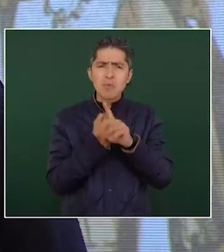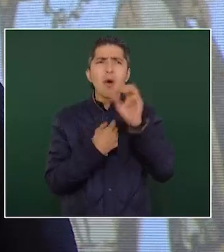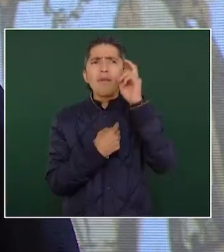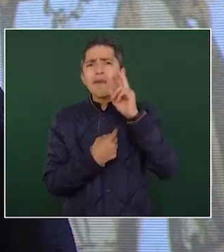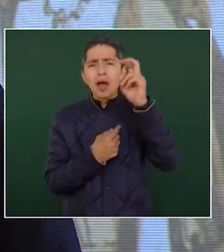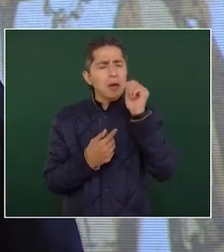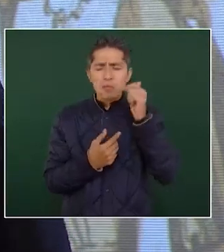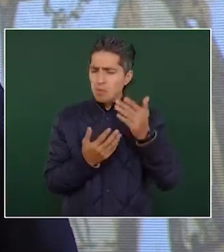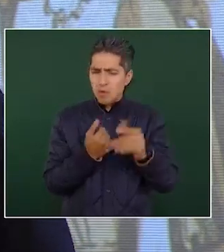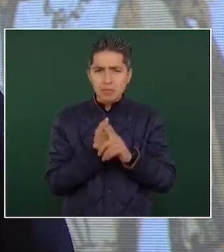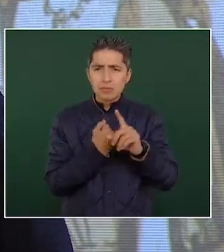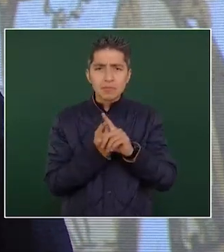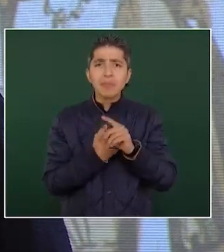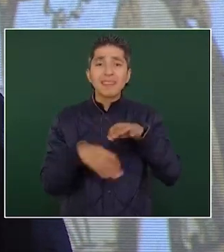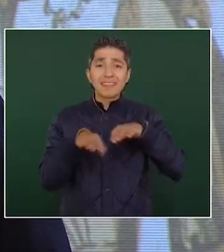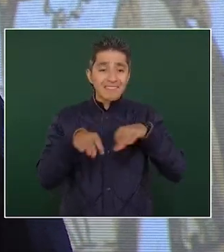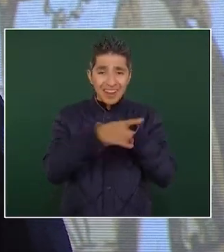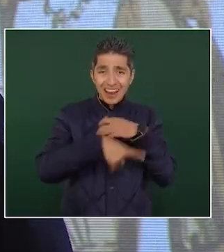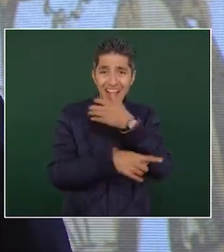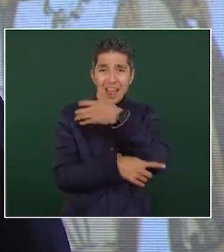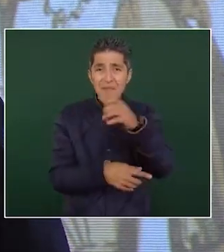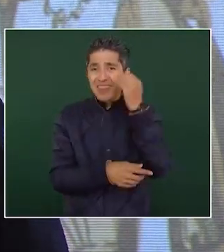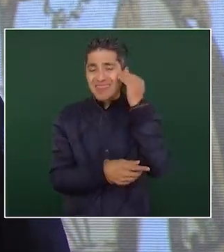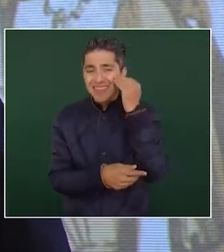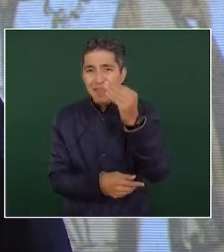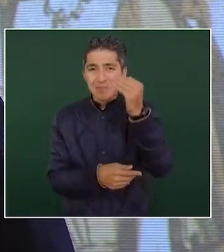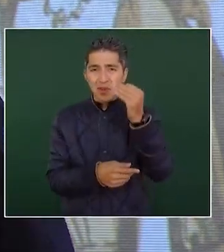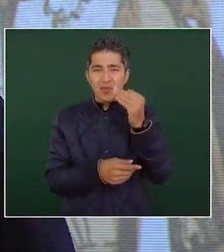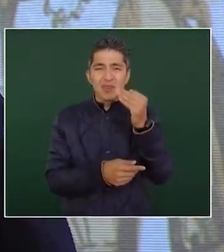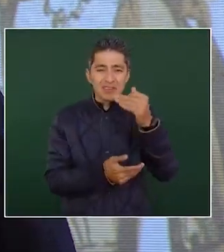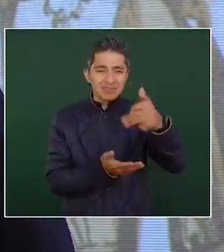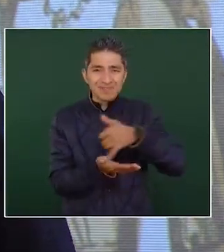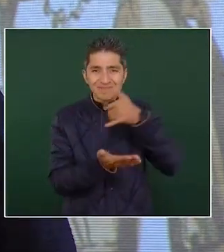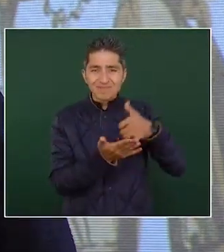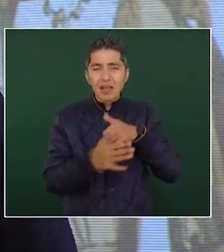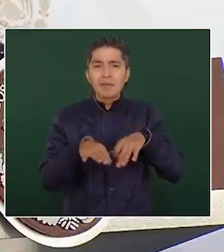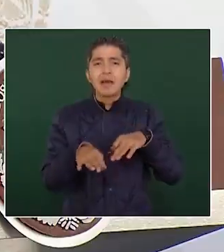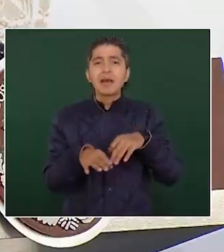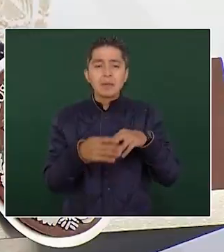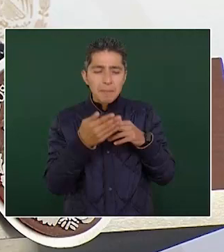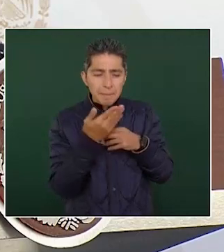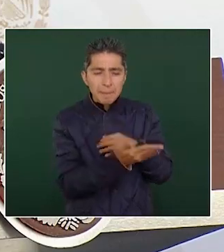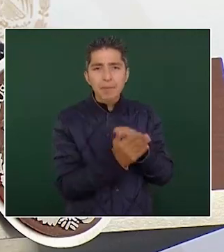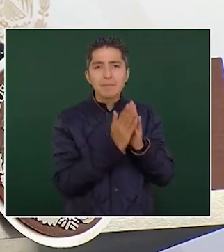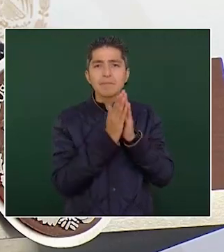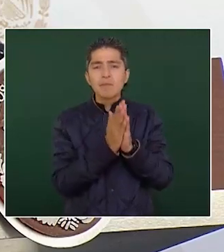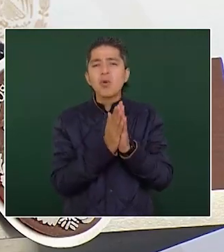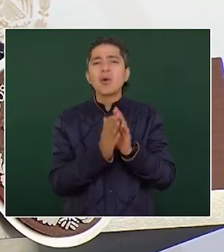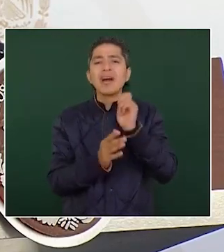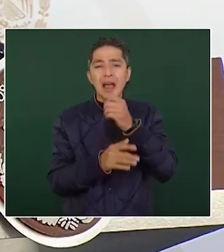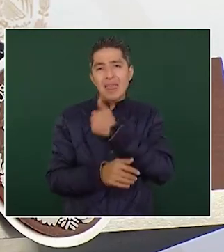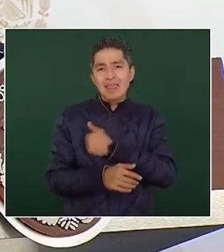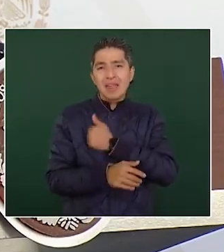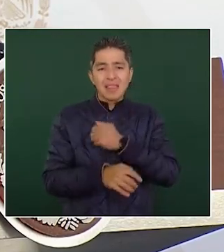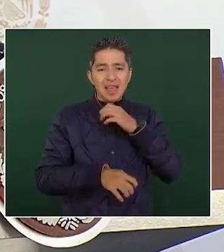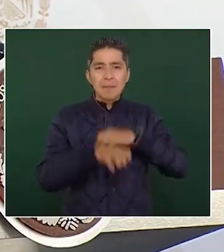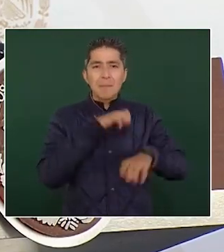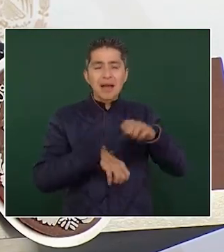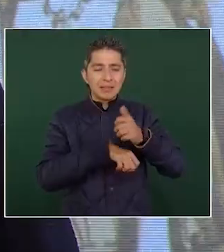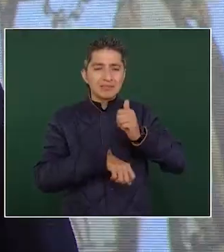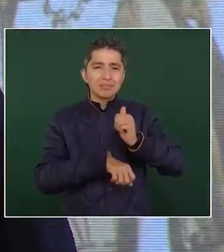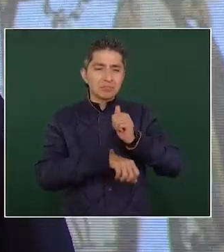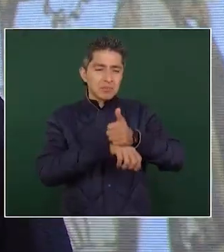viajar. Los trabajadores agrícolas temporales, el programa de PETAT, lo que están pidiendo es que pasen por la Embajada de Canadá a sellar